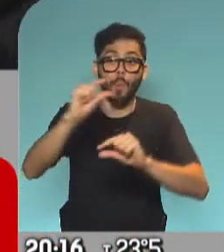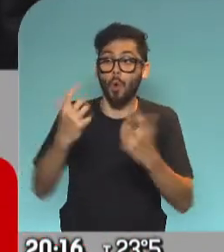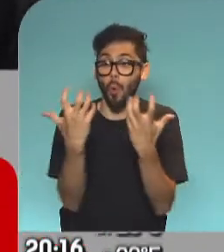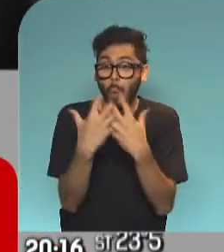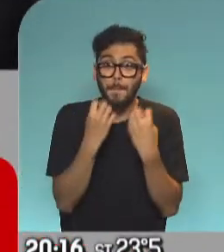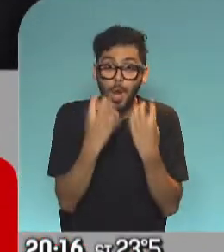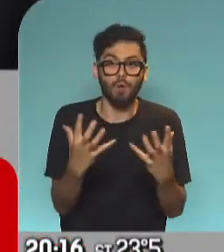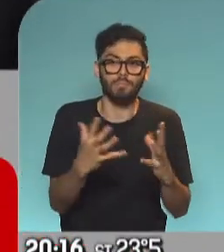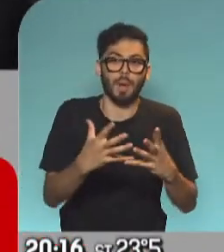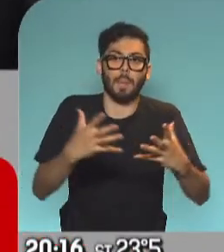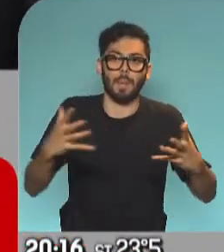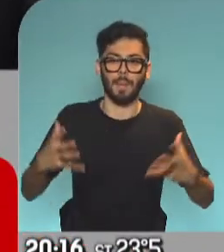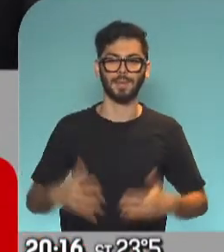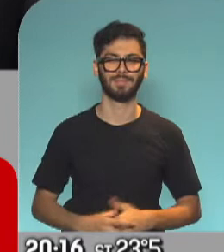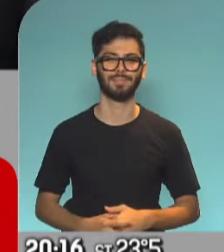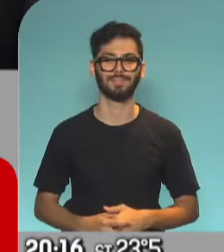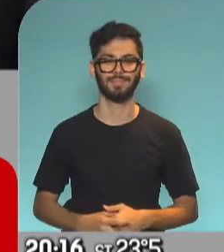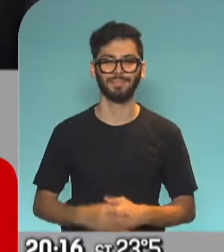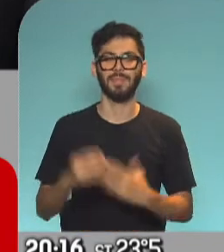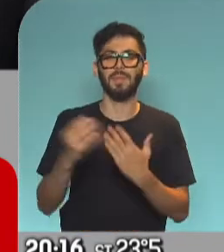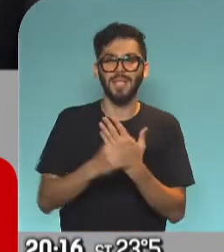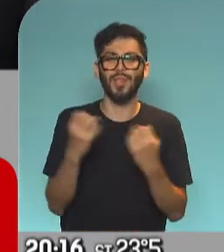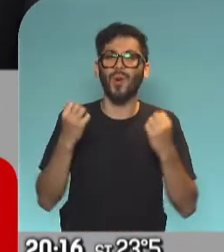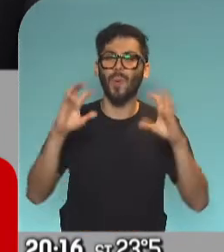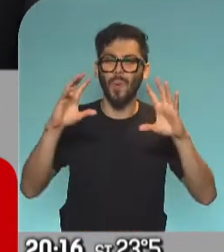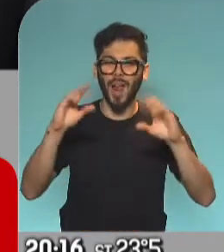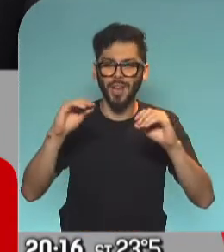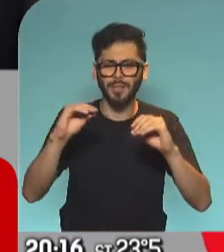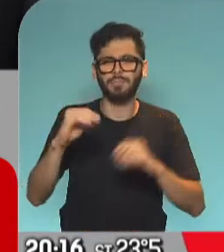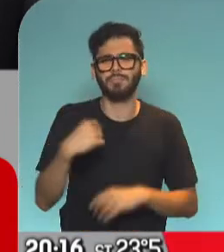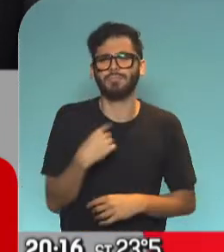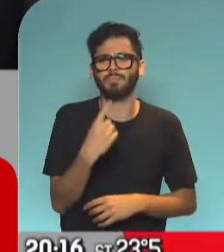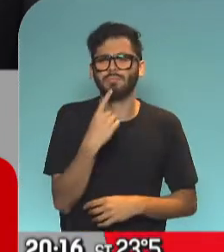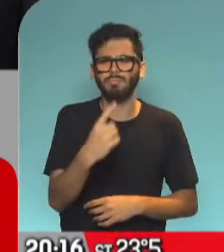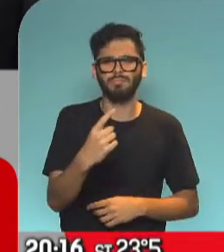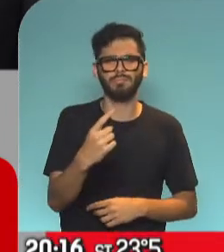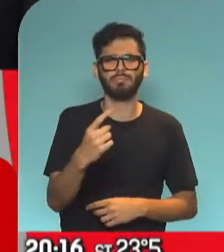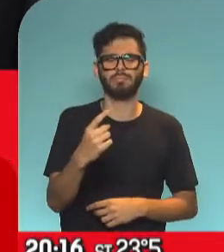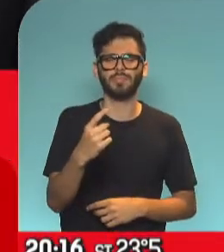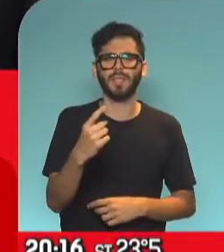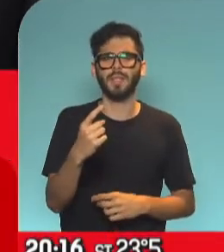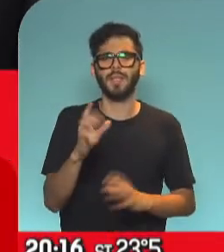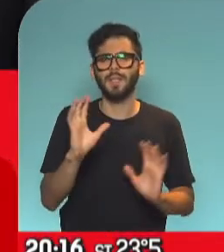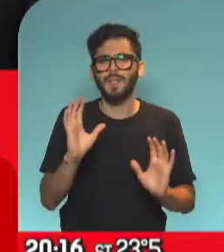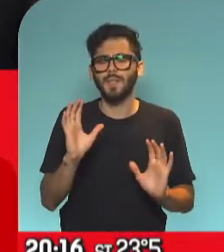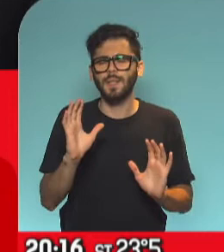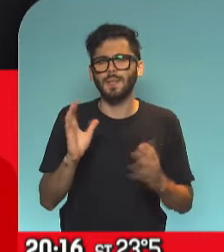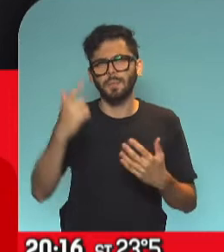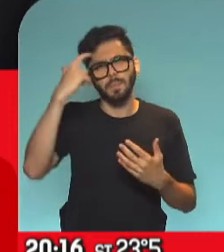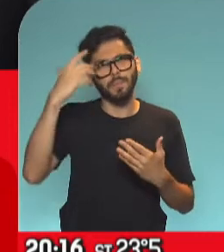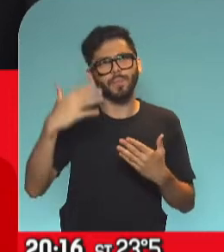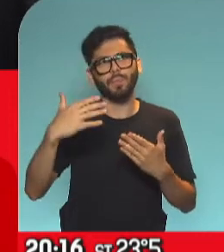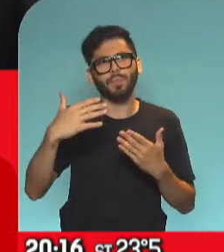sistema. Ministro, ¿cómo le va? Buenas noches. Mi consulta tiene que ver ya haciendo un paso más adelante,